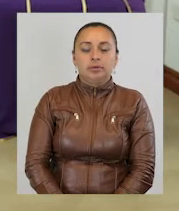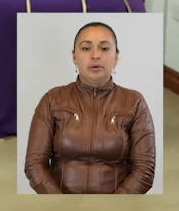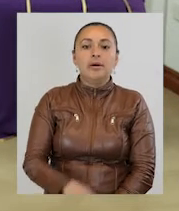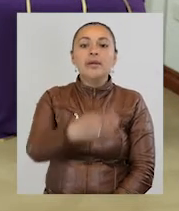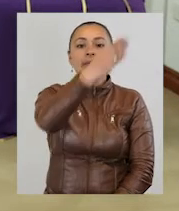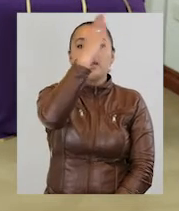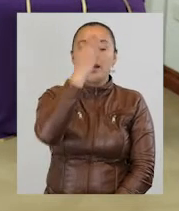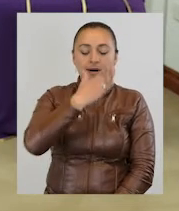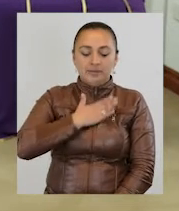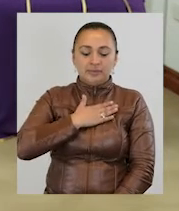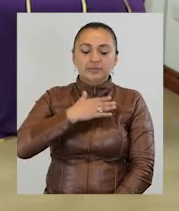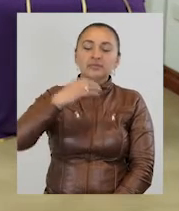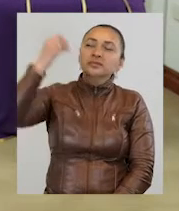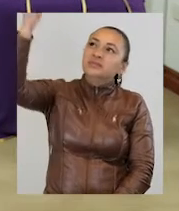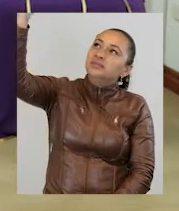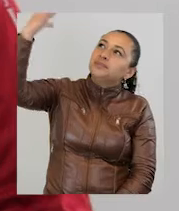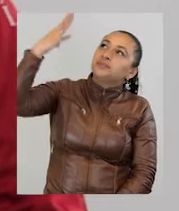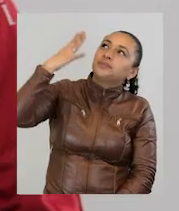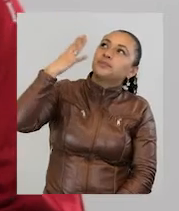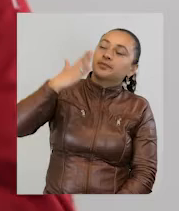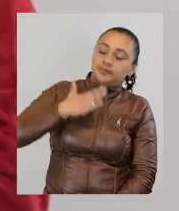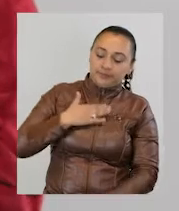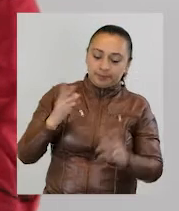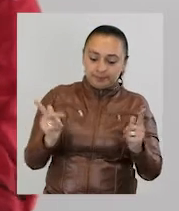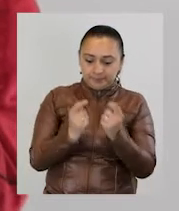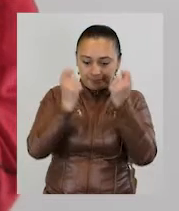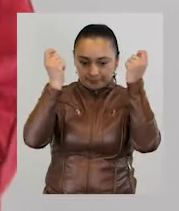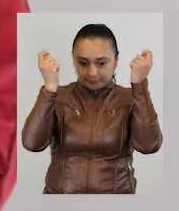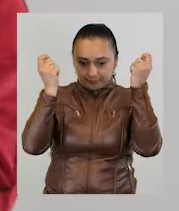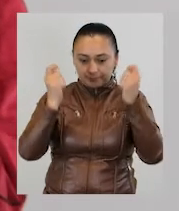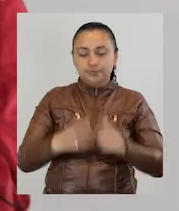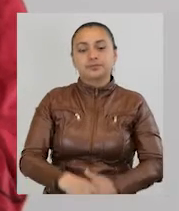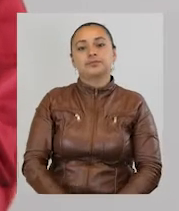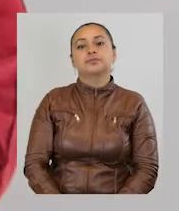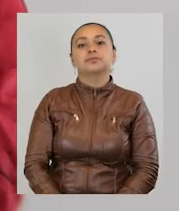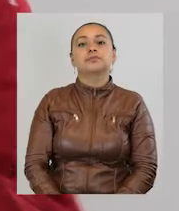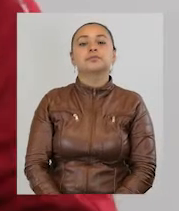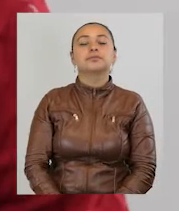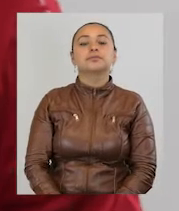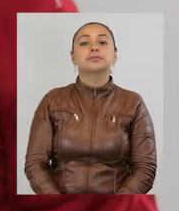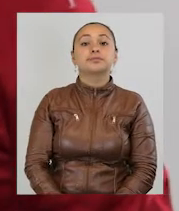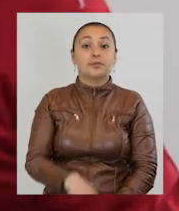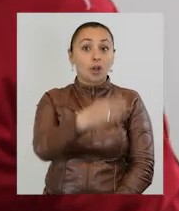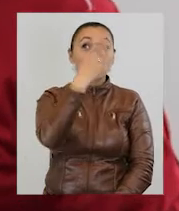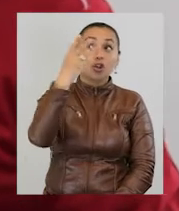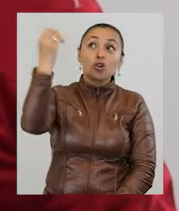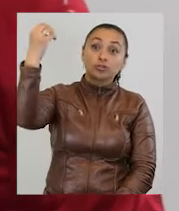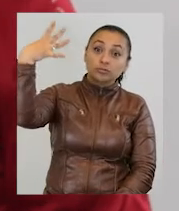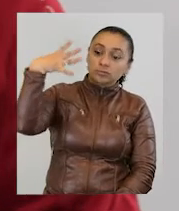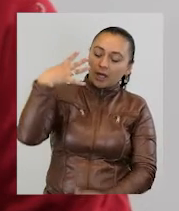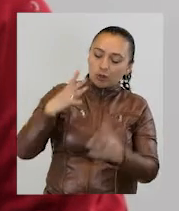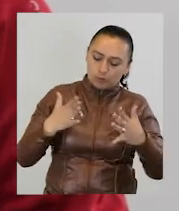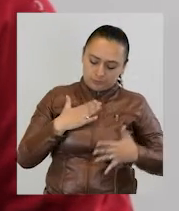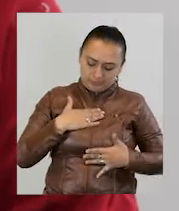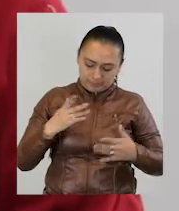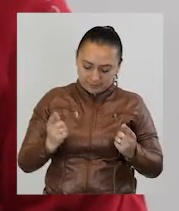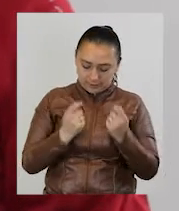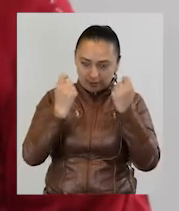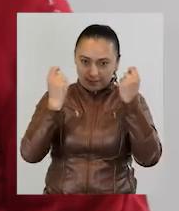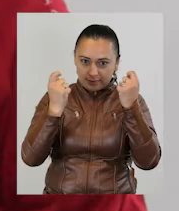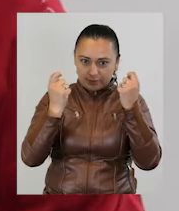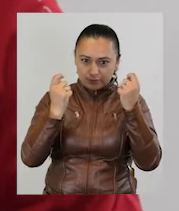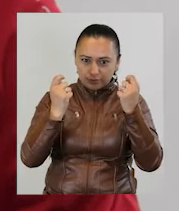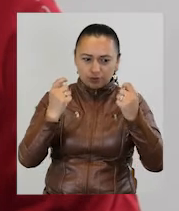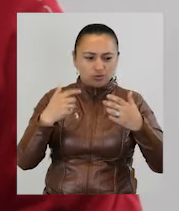El Señor es mi luz y mi salvación. El Señor es mi luz y mi salvación. El Señor es mi luz y mi